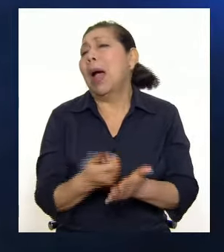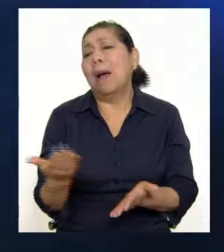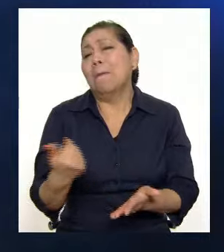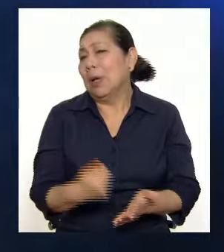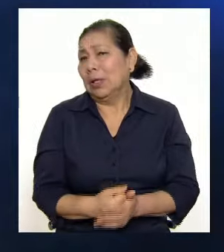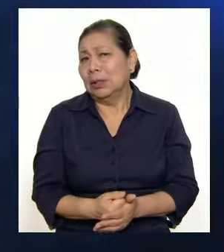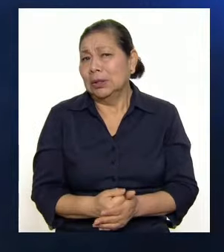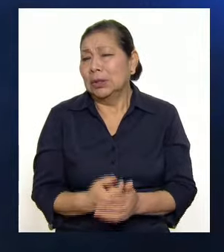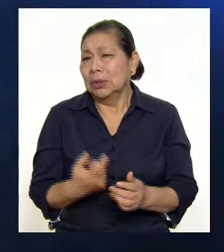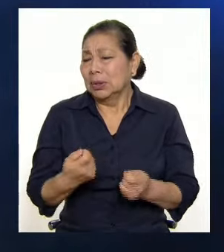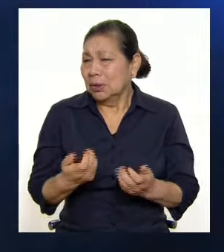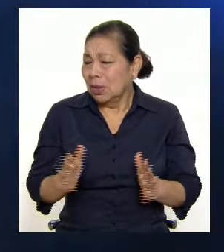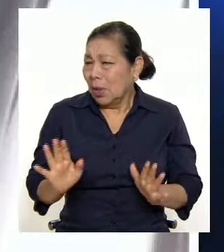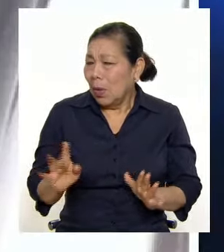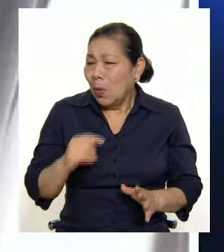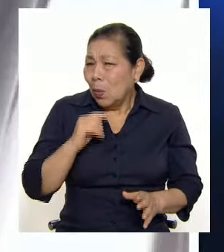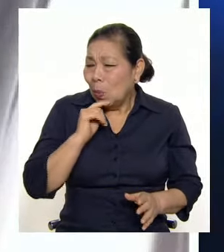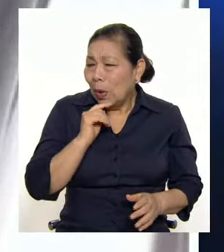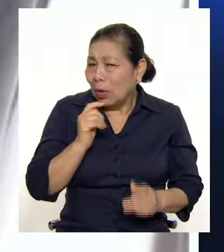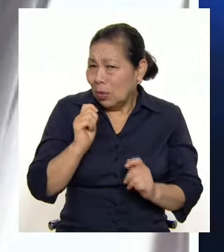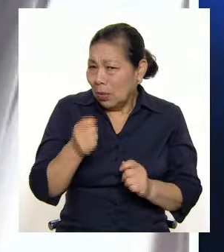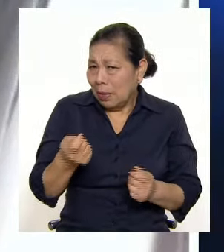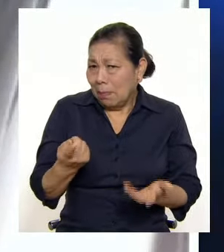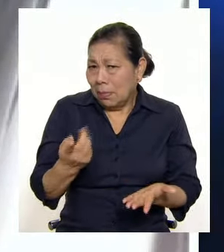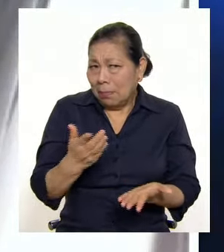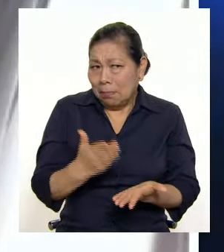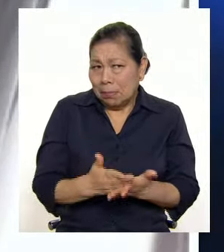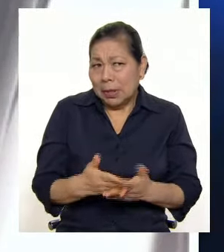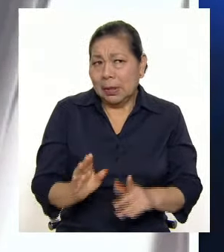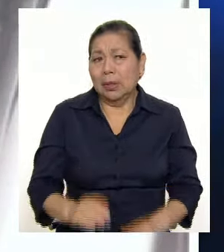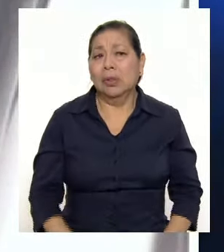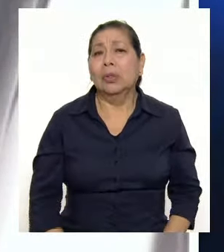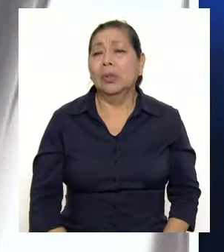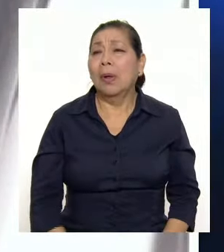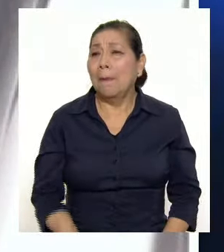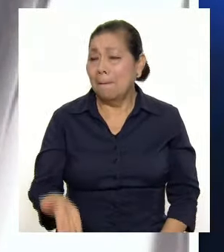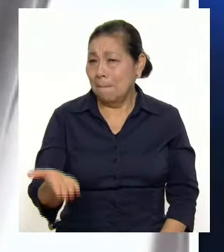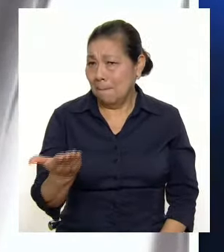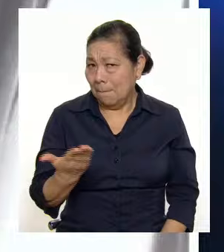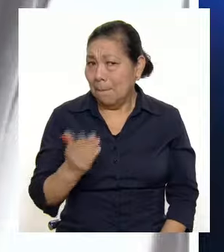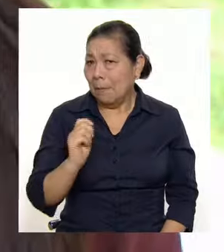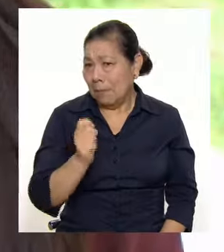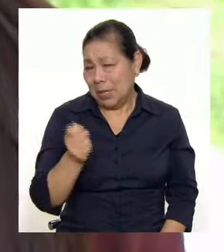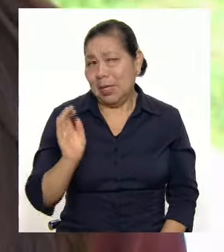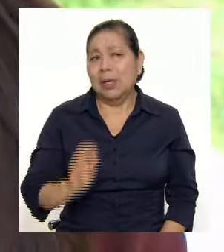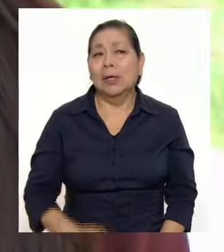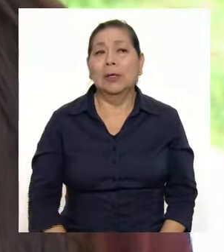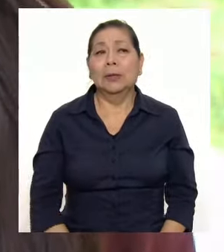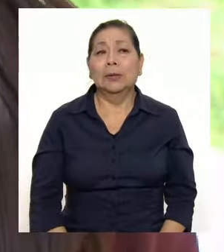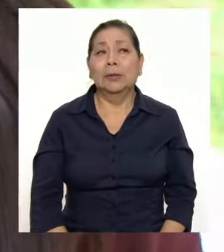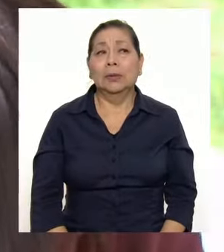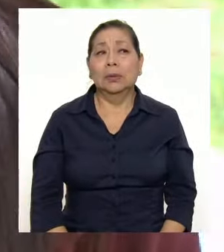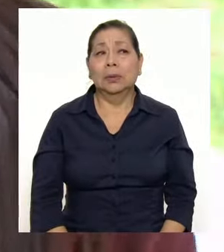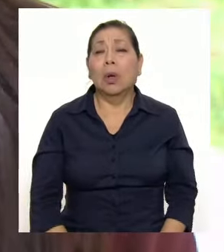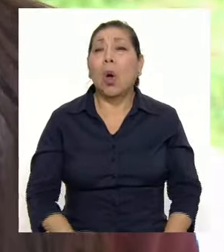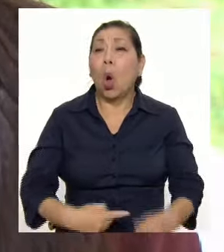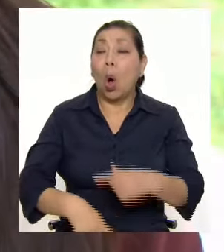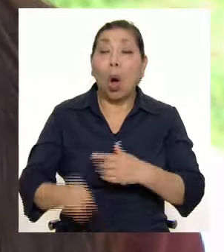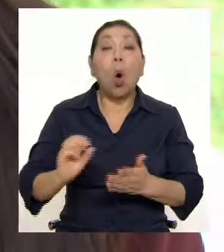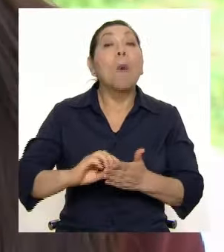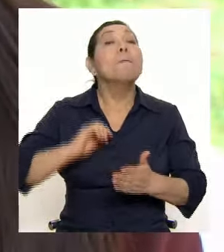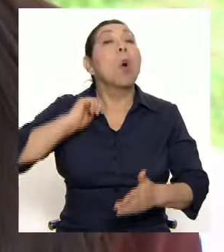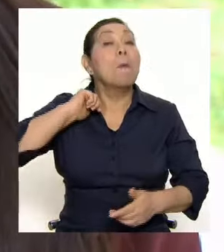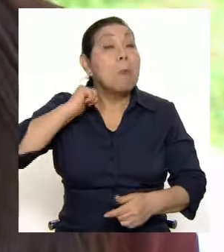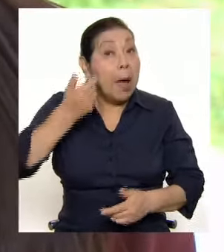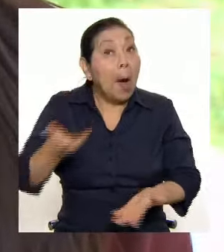verse hostigada, la recepcionista entregó la primera parte de lo solicitado. Amenazó con volver al día